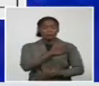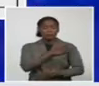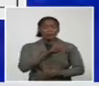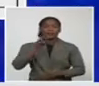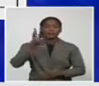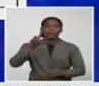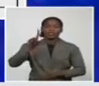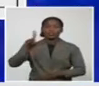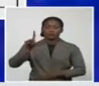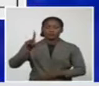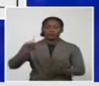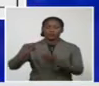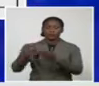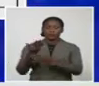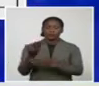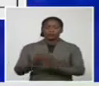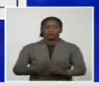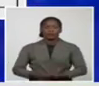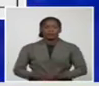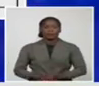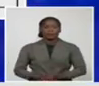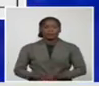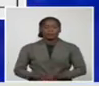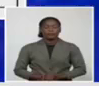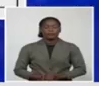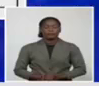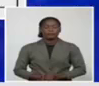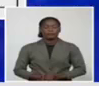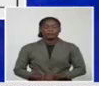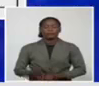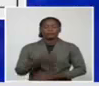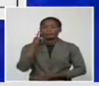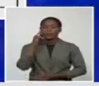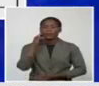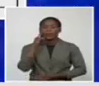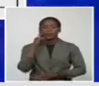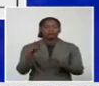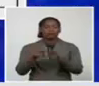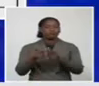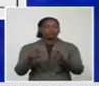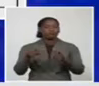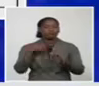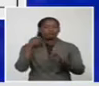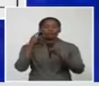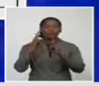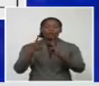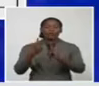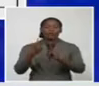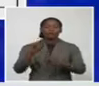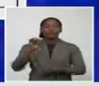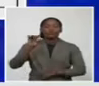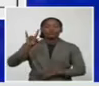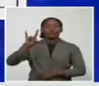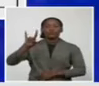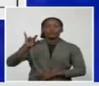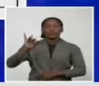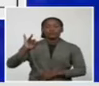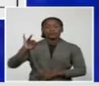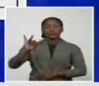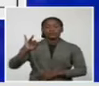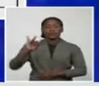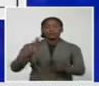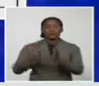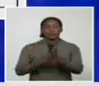Y también con una cifra de fallecidos de 97 en el mes,